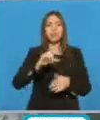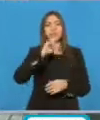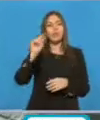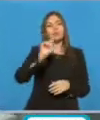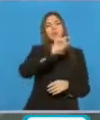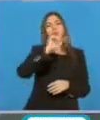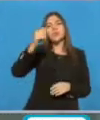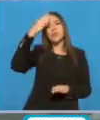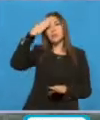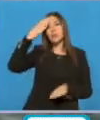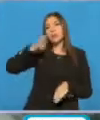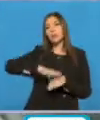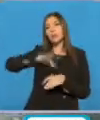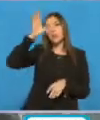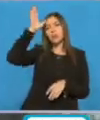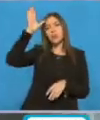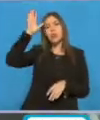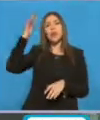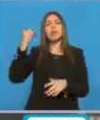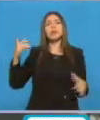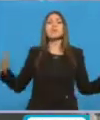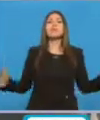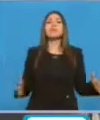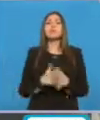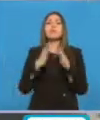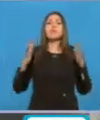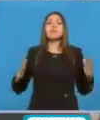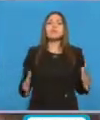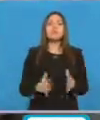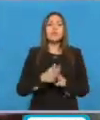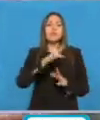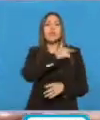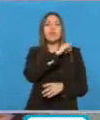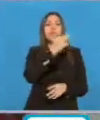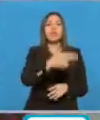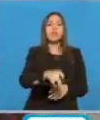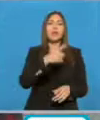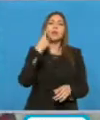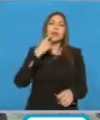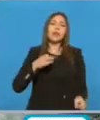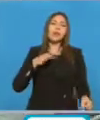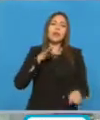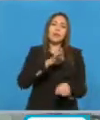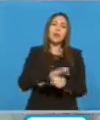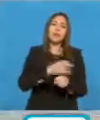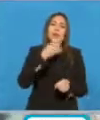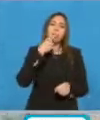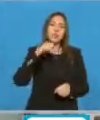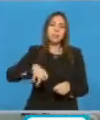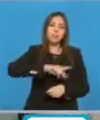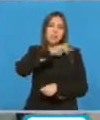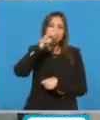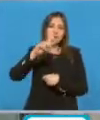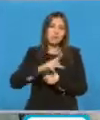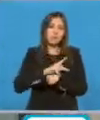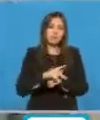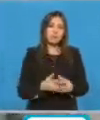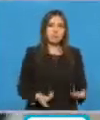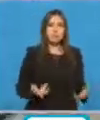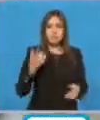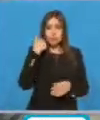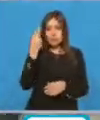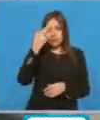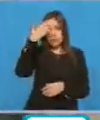a la memoria de Cuauhtémoc y de los guerreros que combatieron heroicamente en defensa de su patria. ¿Quiere saber más, tío